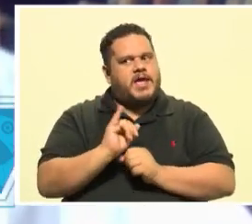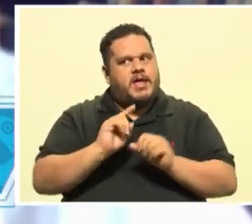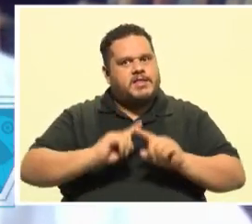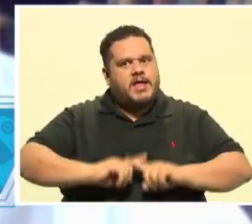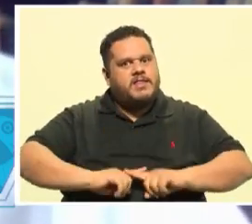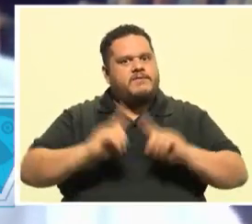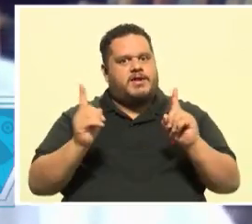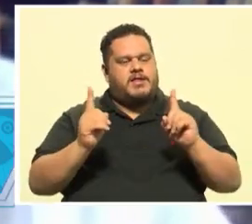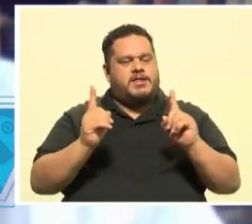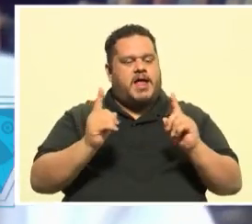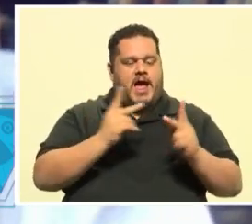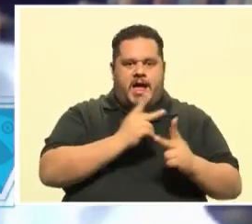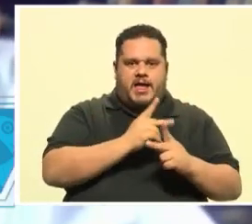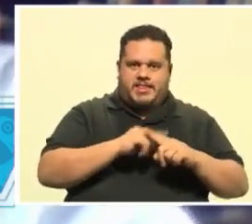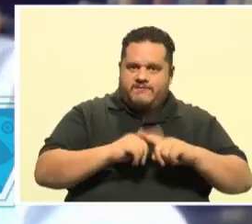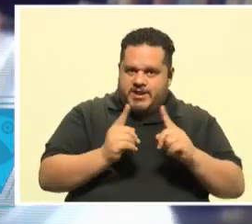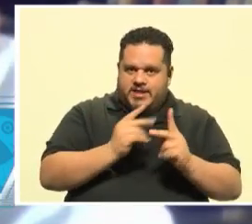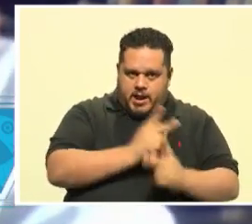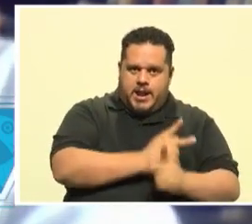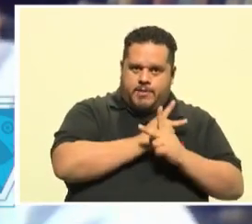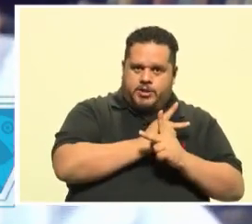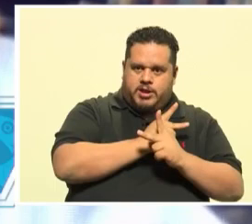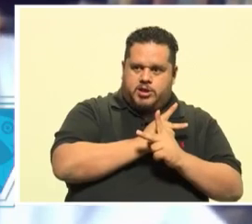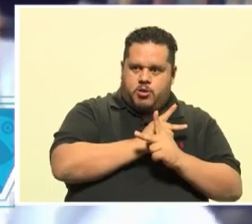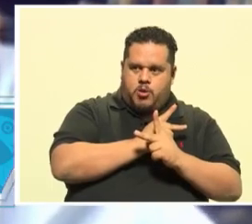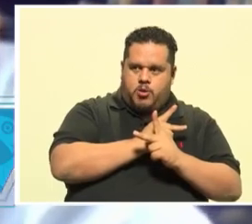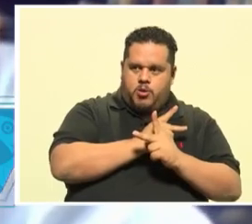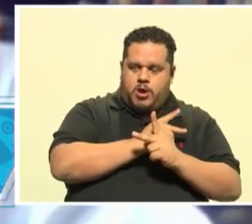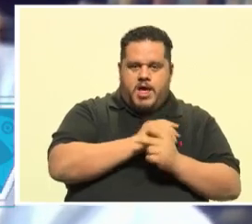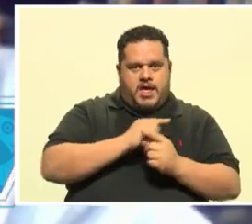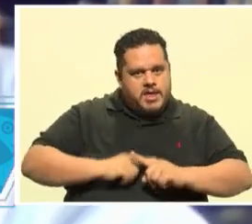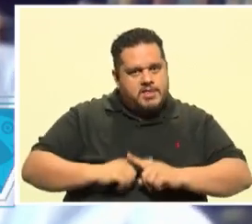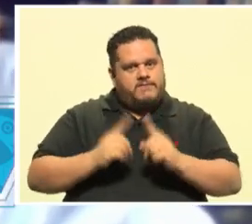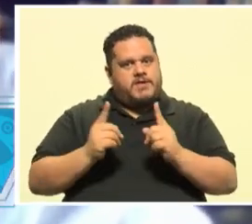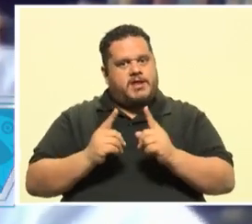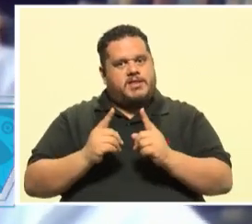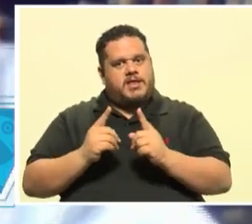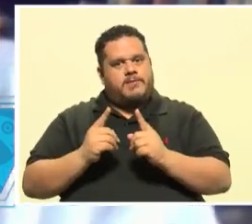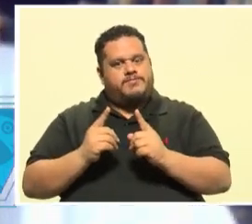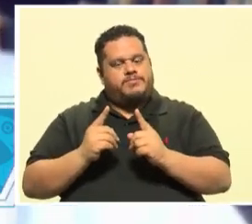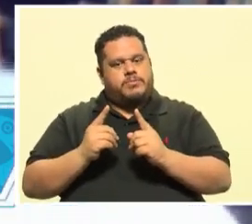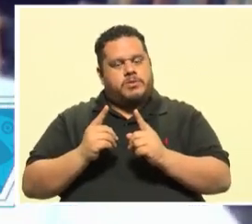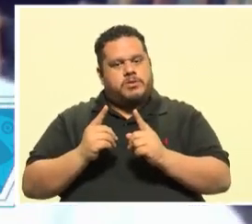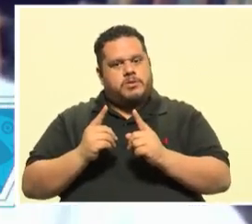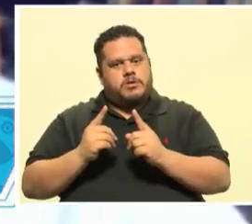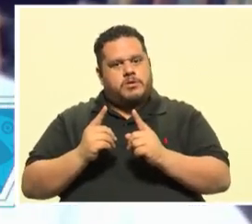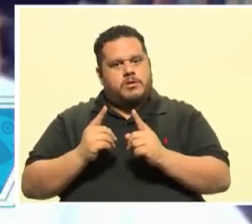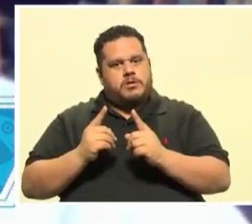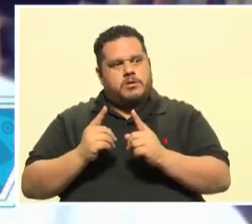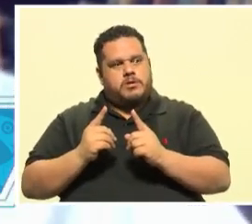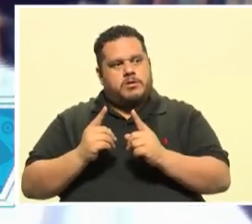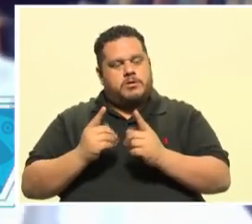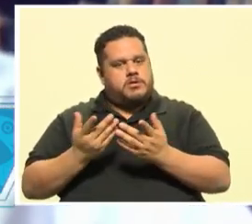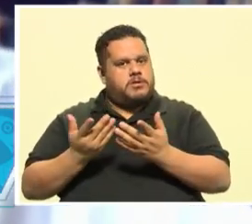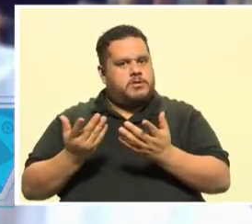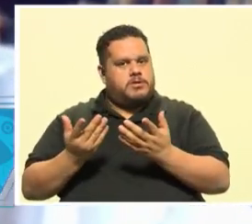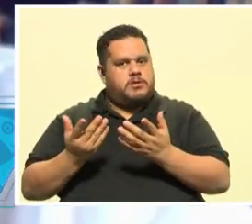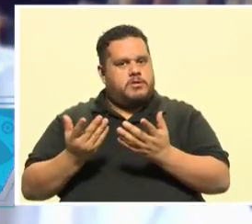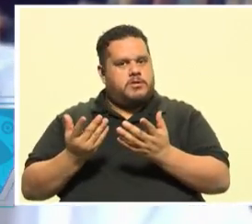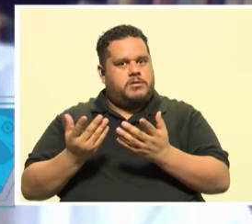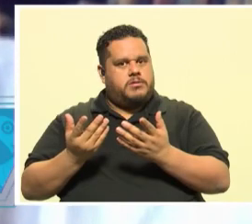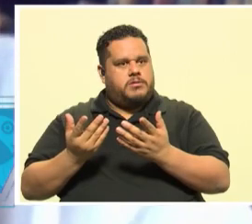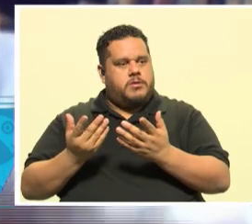en los Estados Unidos son ticos latinos o migrantes. Y hoy 12 de nuestros migrantes han